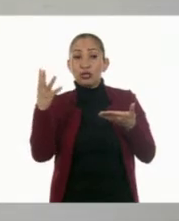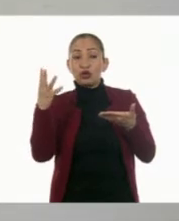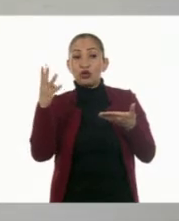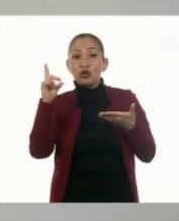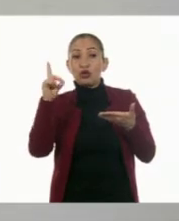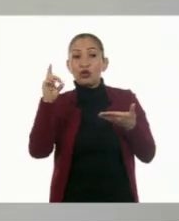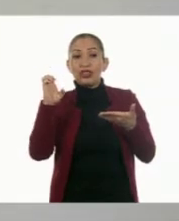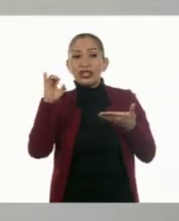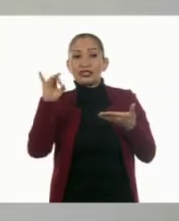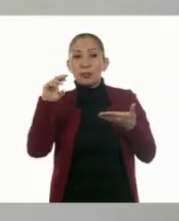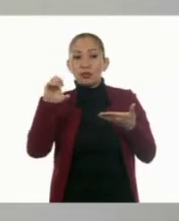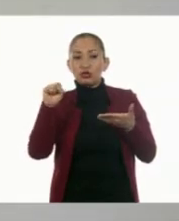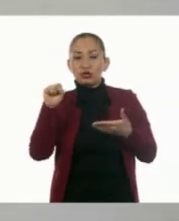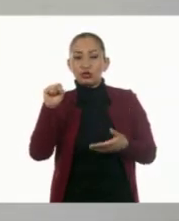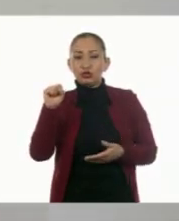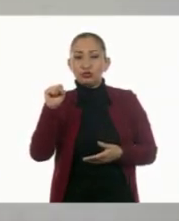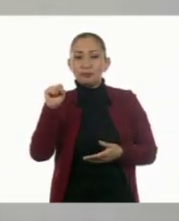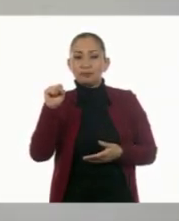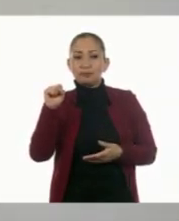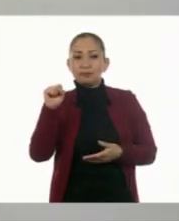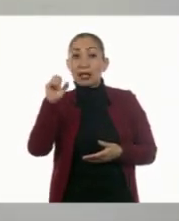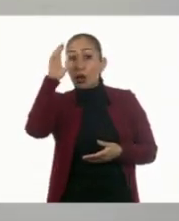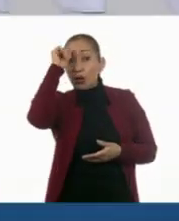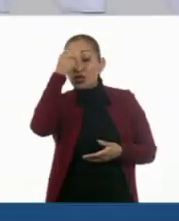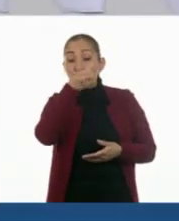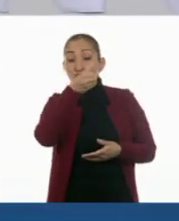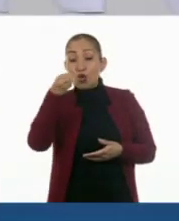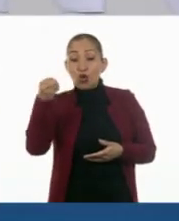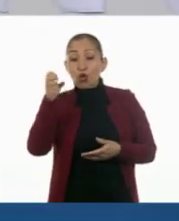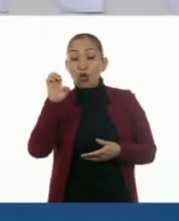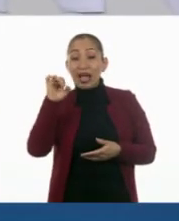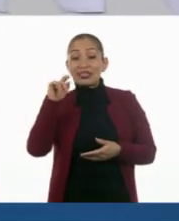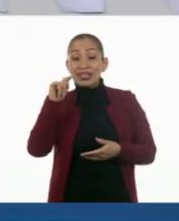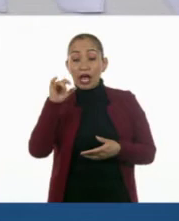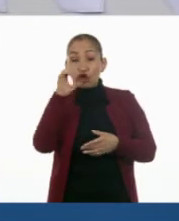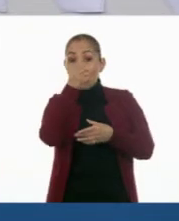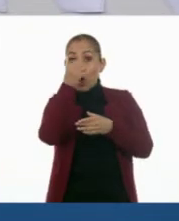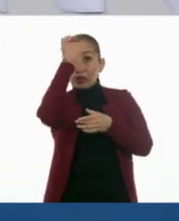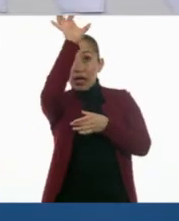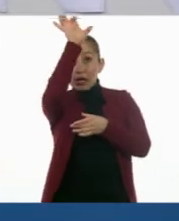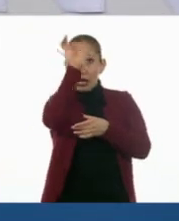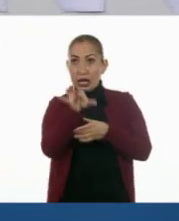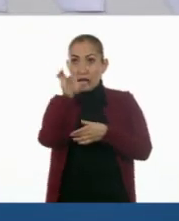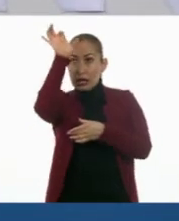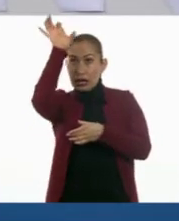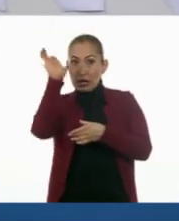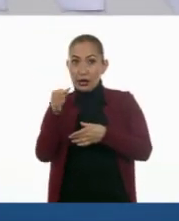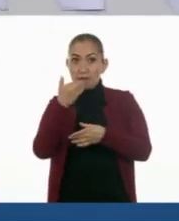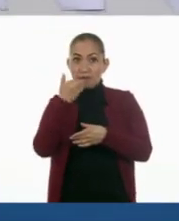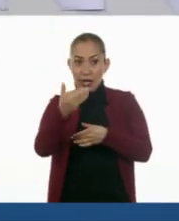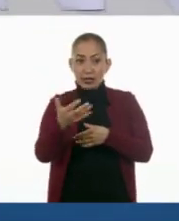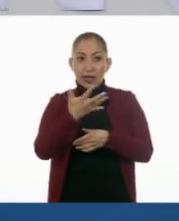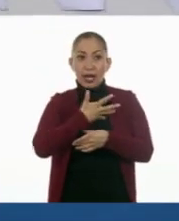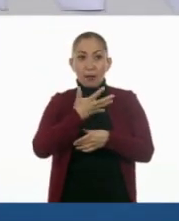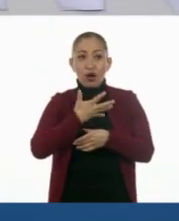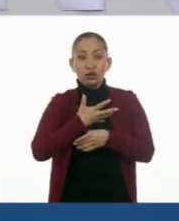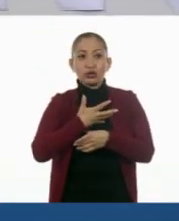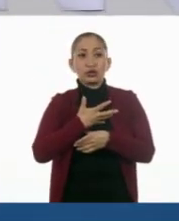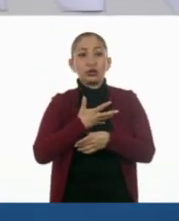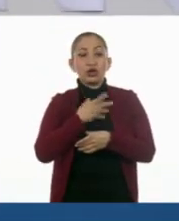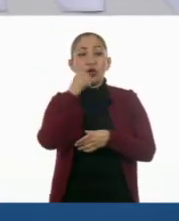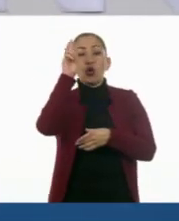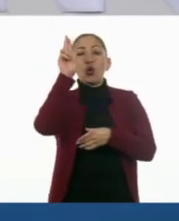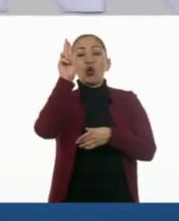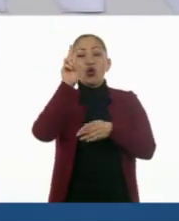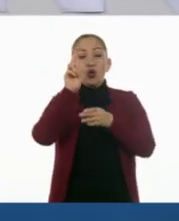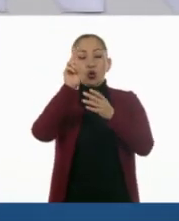ese resultado. Exacto. Recuerden acomodar también los enteros en el orden correcto. Ajá. Sí. Aquí tenemos hasta centenas,